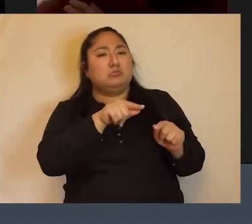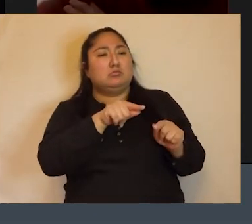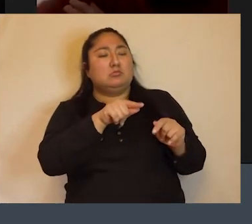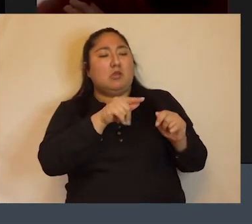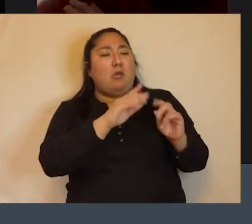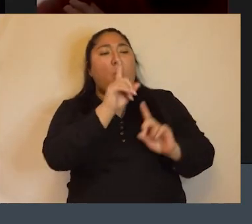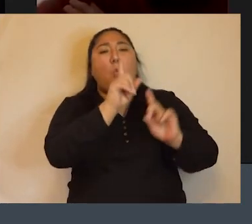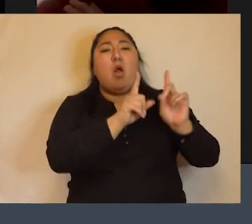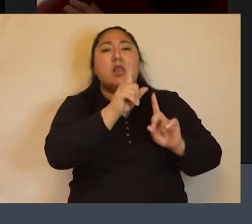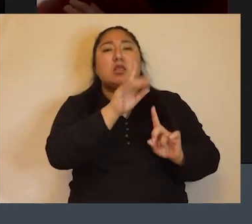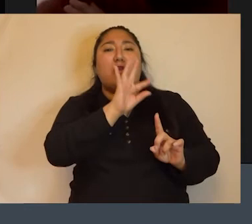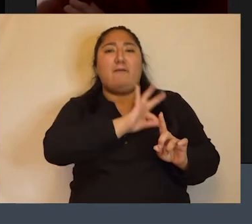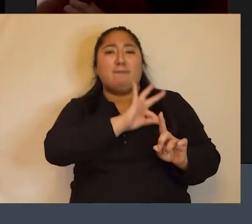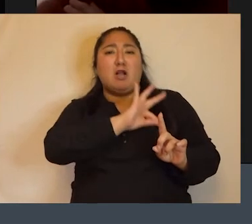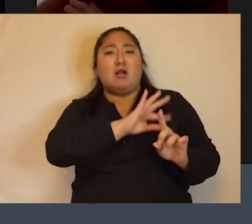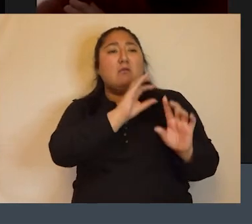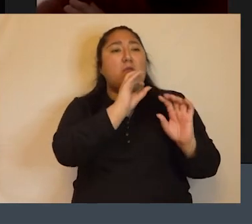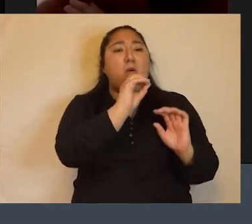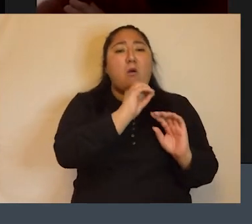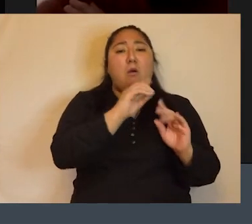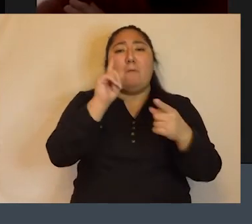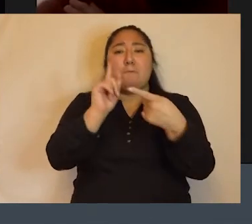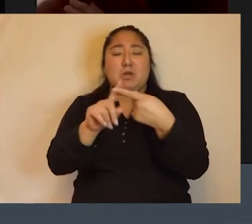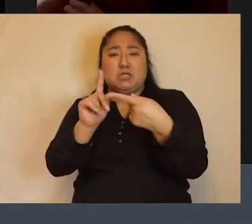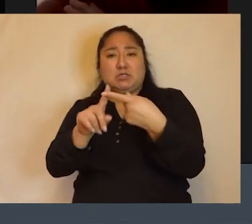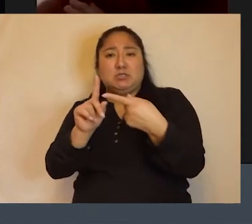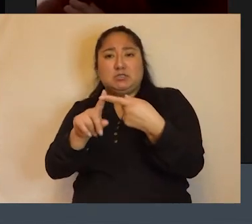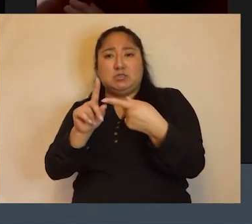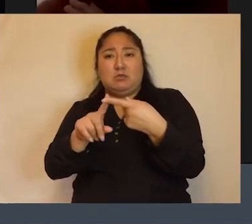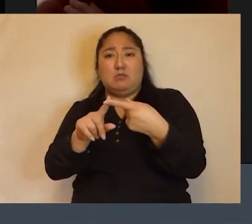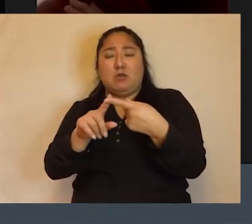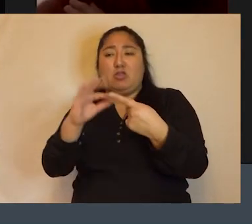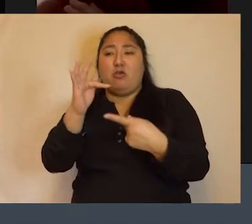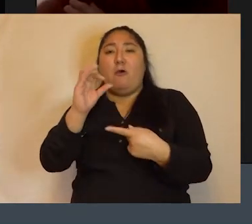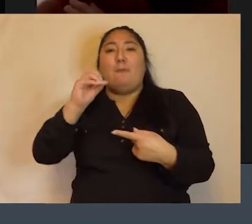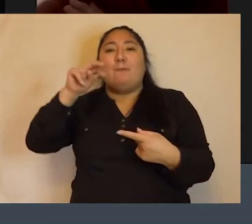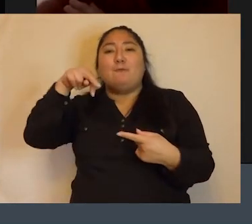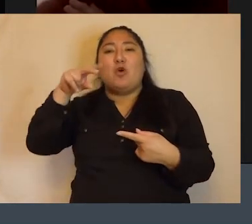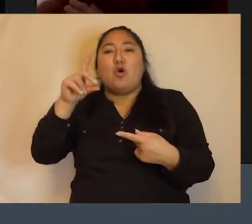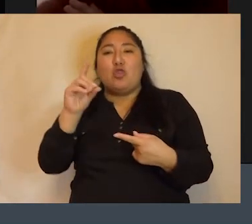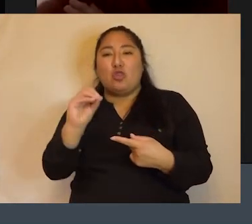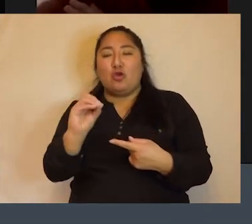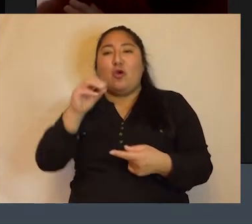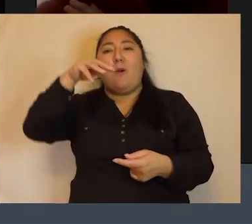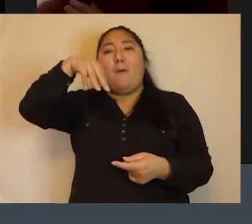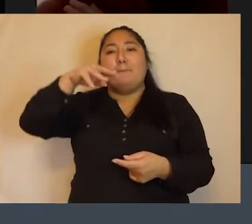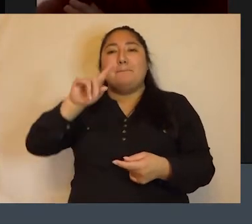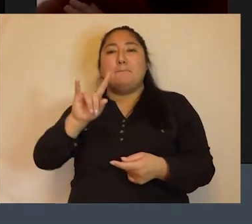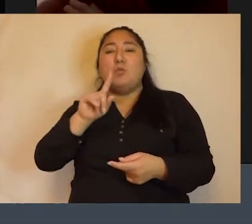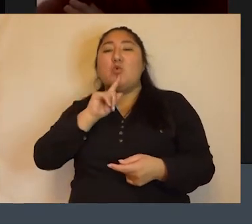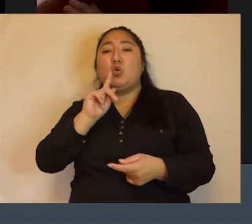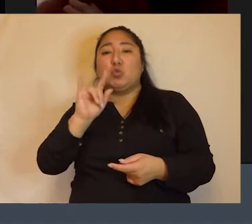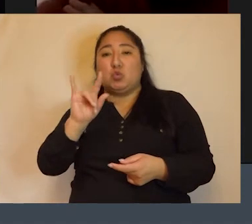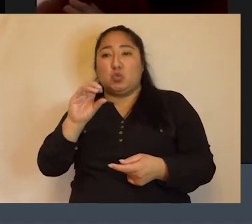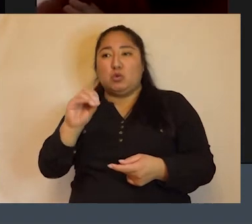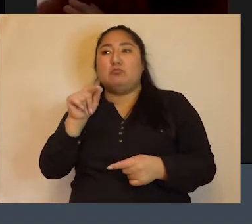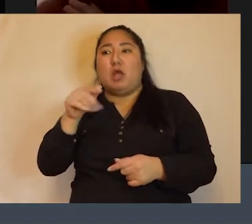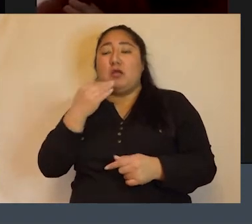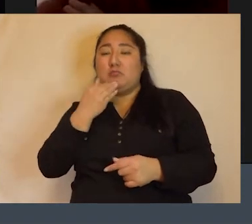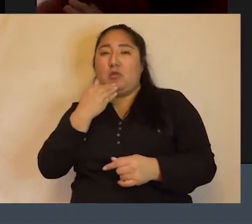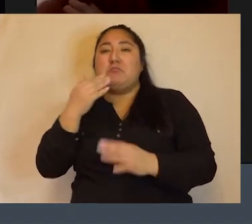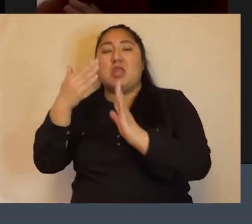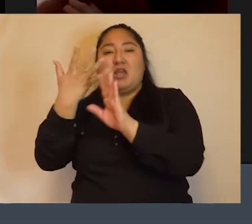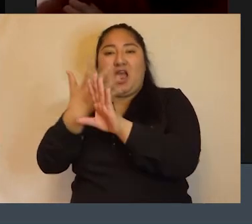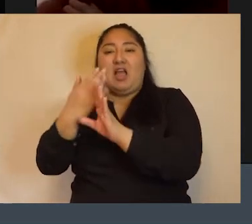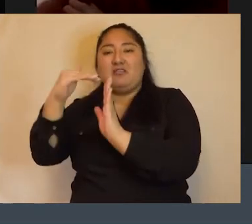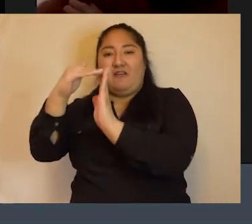a plazo en cualquier banco de la plaza, o incluso participando de algunos fondos mutuos que son de bajo riesgo y que también